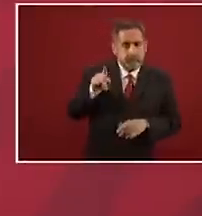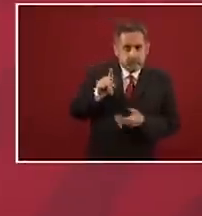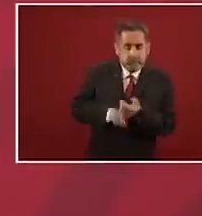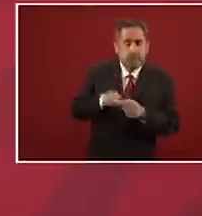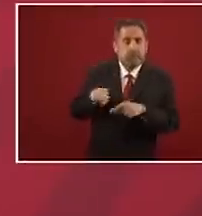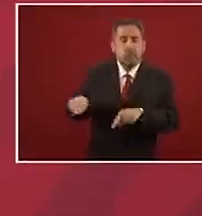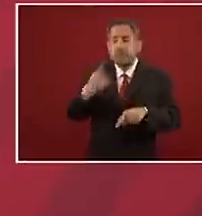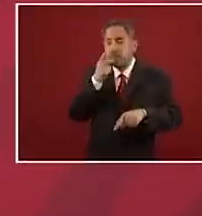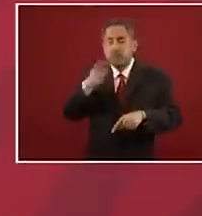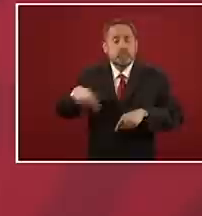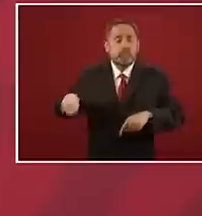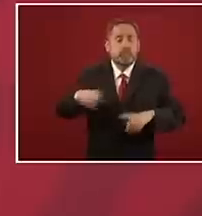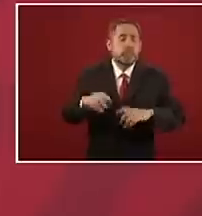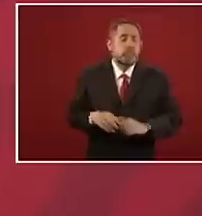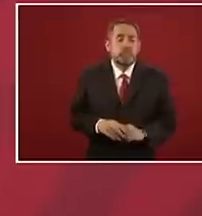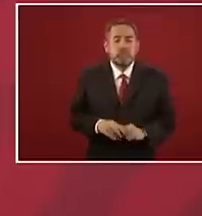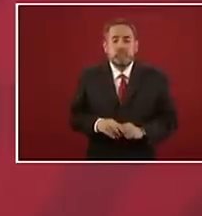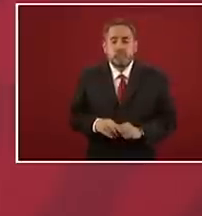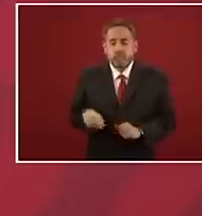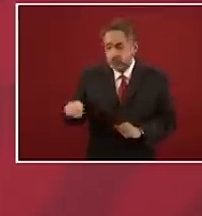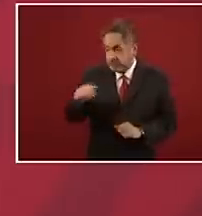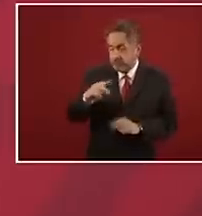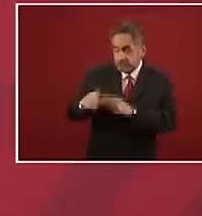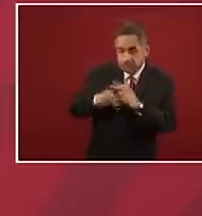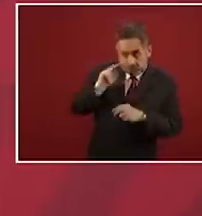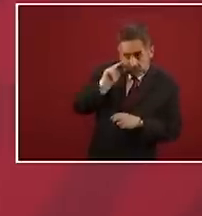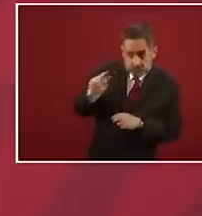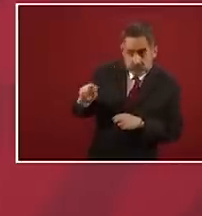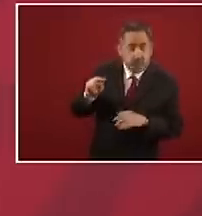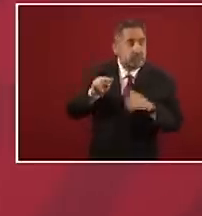les dijeron lo van a ver